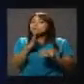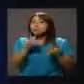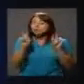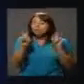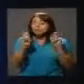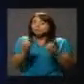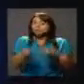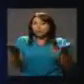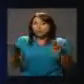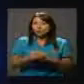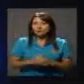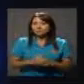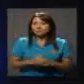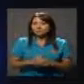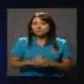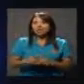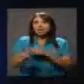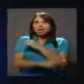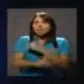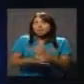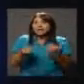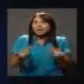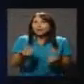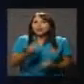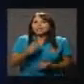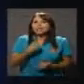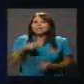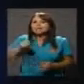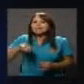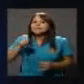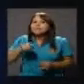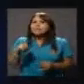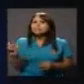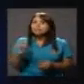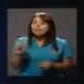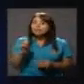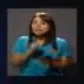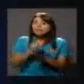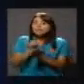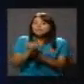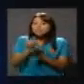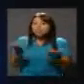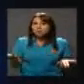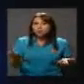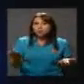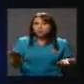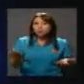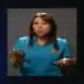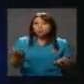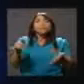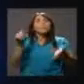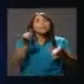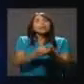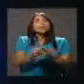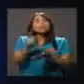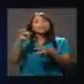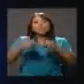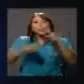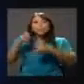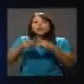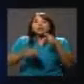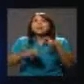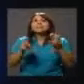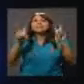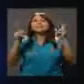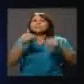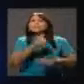teniendo el país necesidades urgentes en investigación repito por eso es un problema de prioridades si